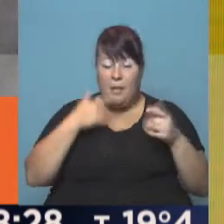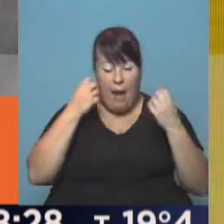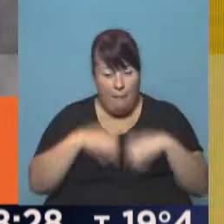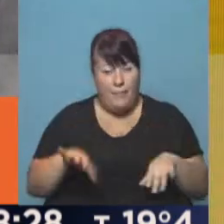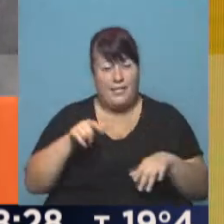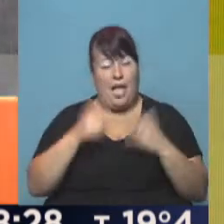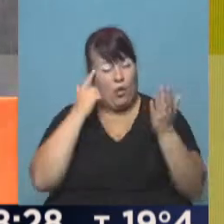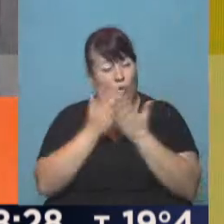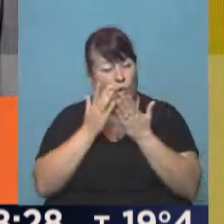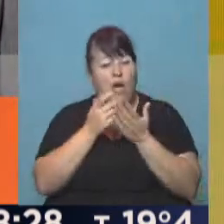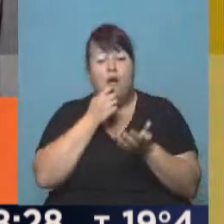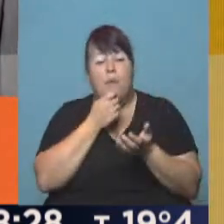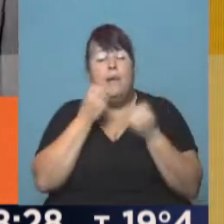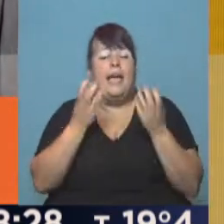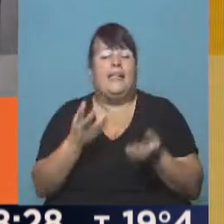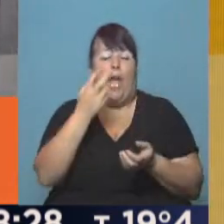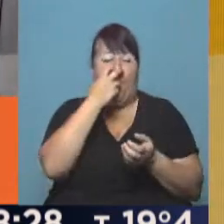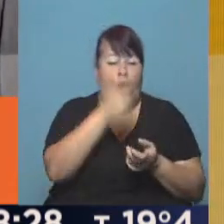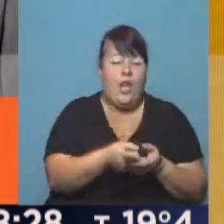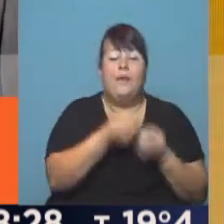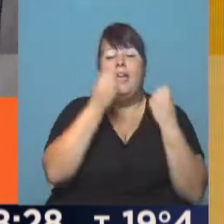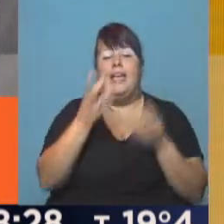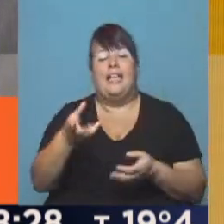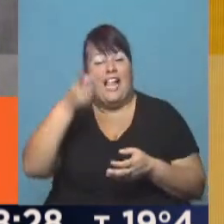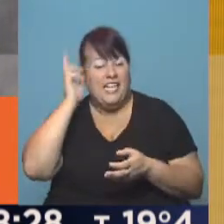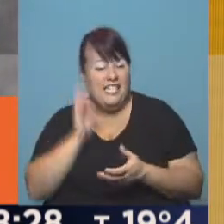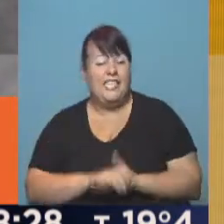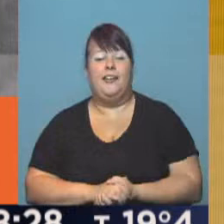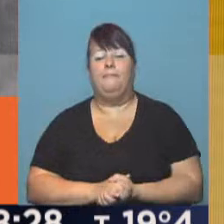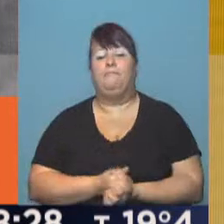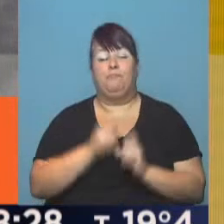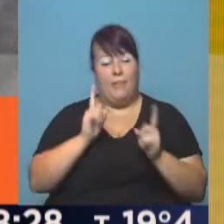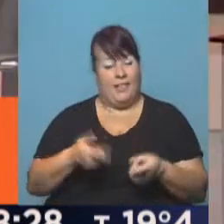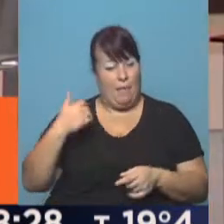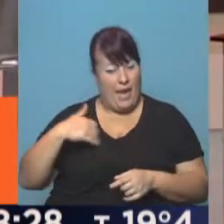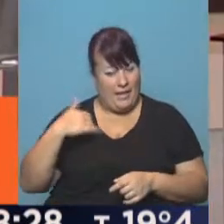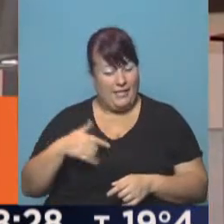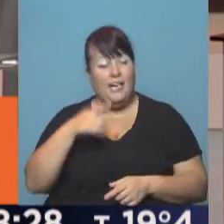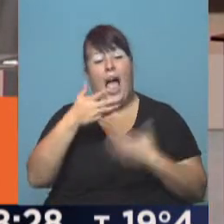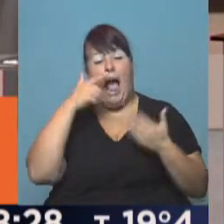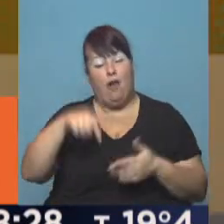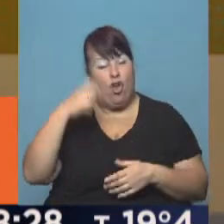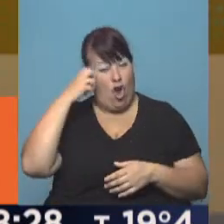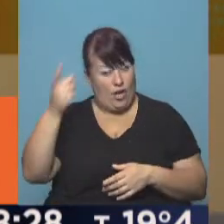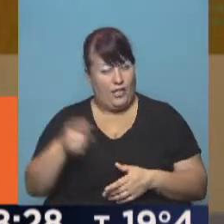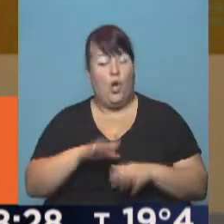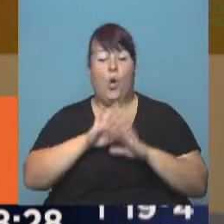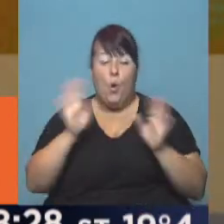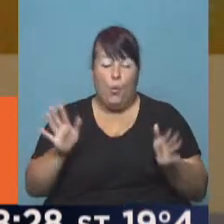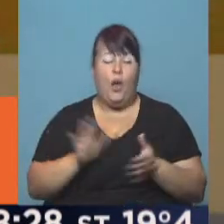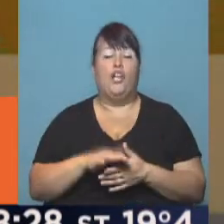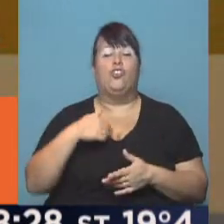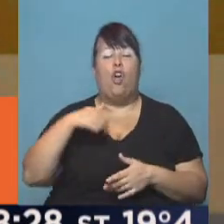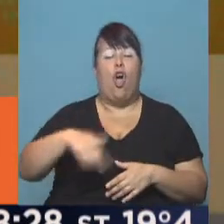comenzar a analizar, por ejemplo, lo que pasa en Bolivia, lo que sucede en Chile y en la República Argentina. Tu palabra hoy en el Congreso. Bueno,